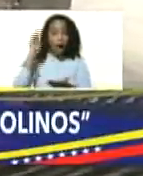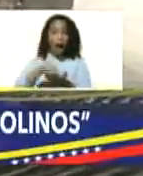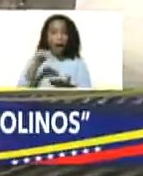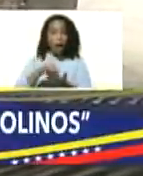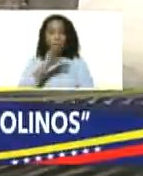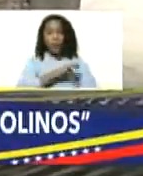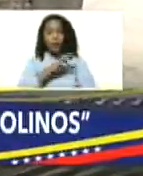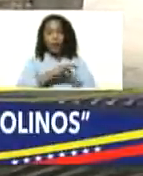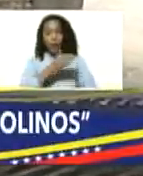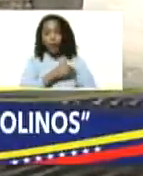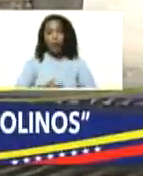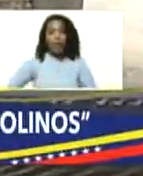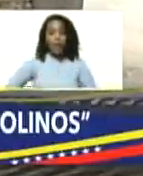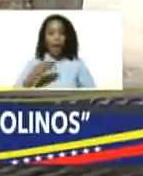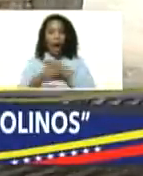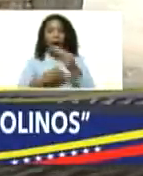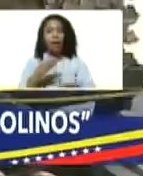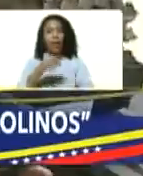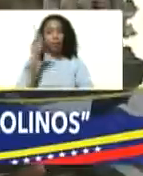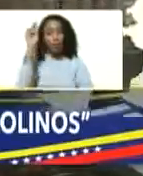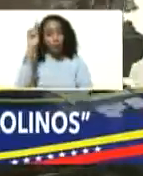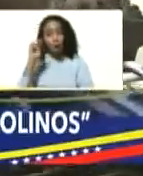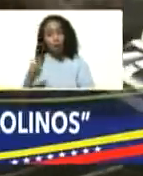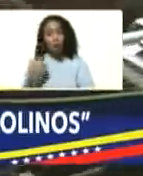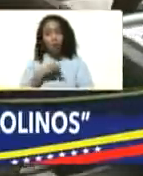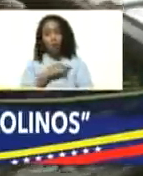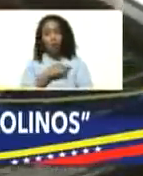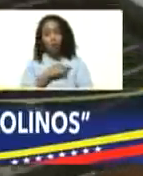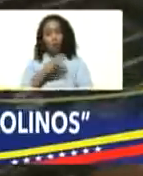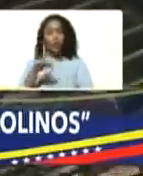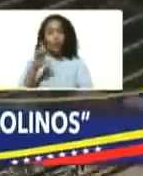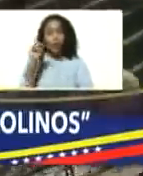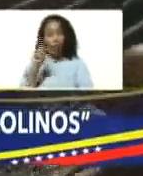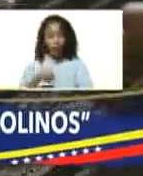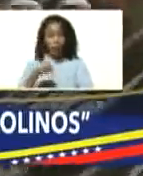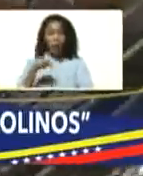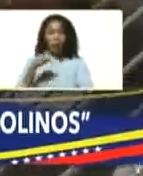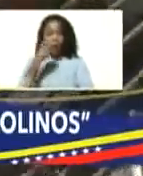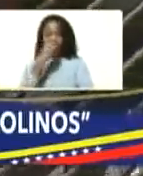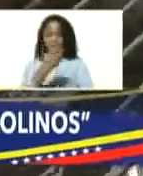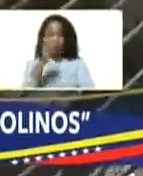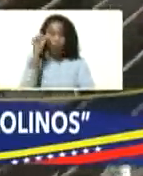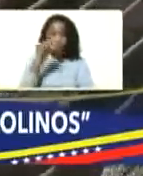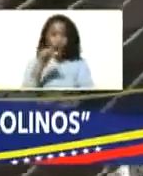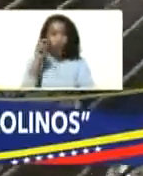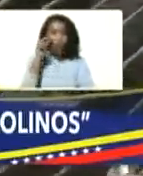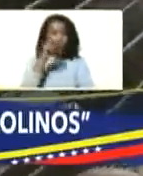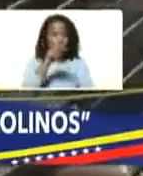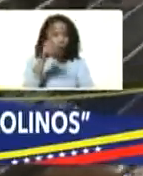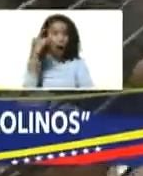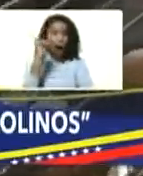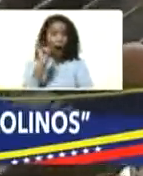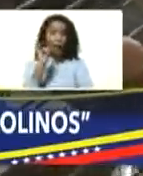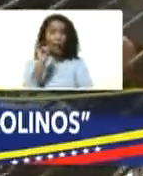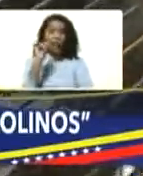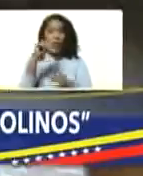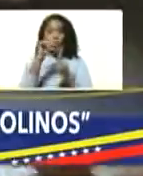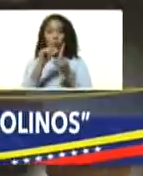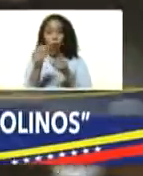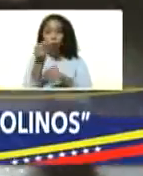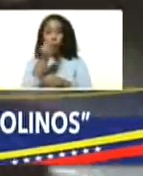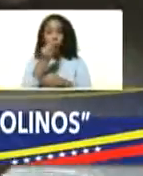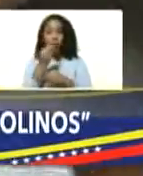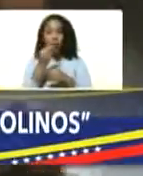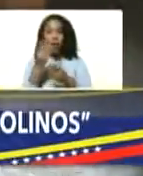presidente se engalana cada día nosotros cuando también visitamos el sur pudimos ver nosotros tenemos serial tenemos